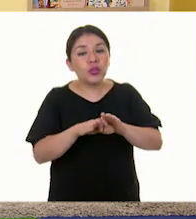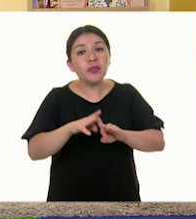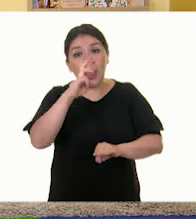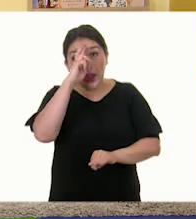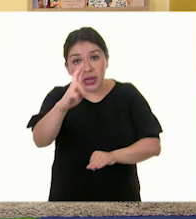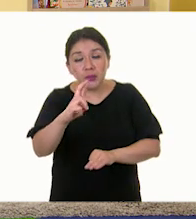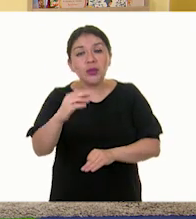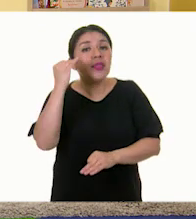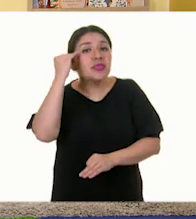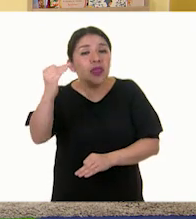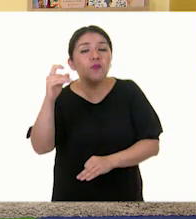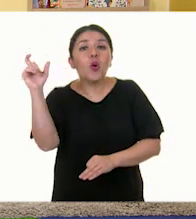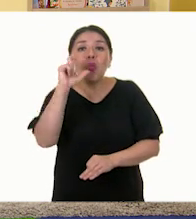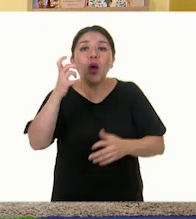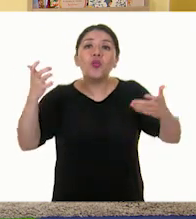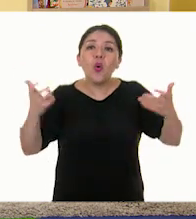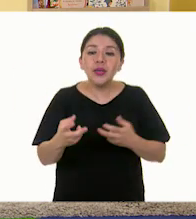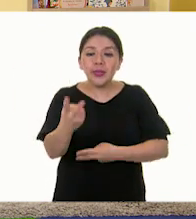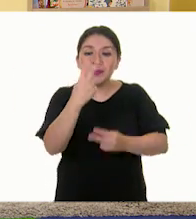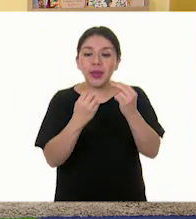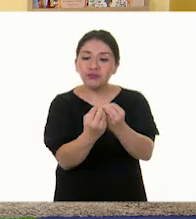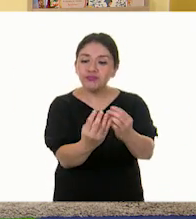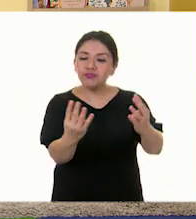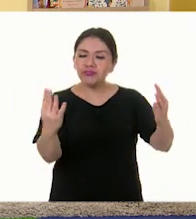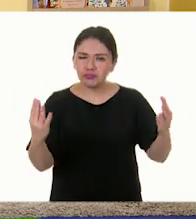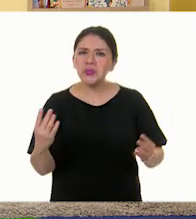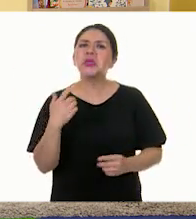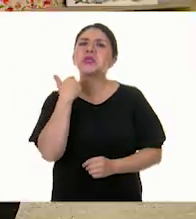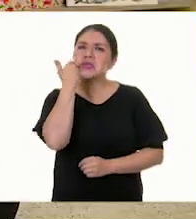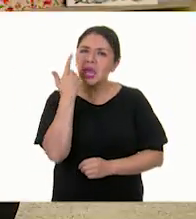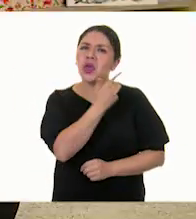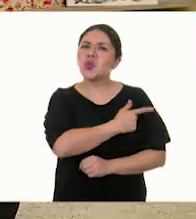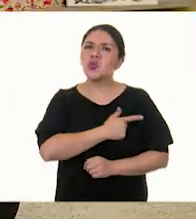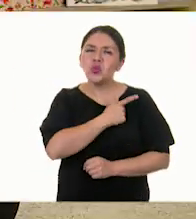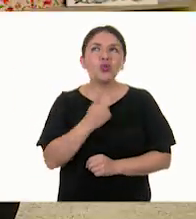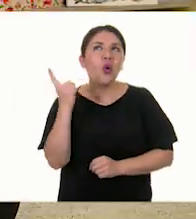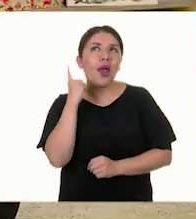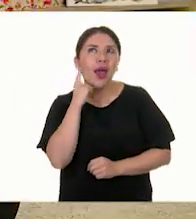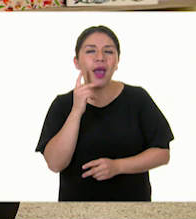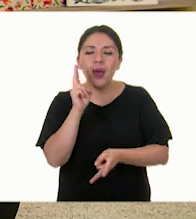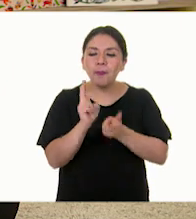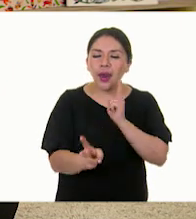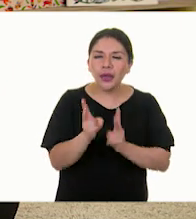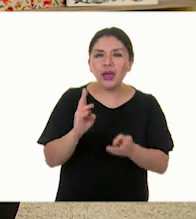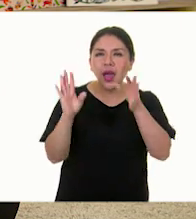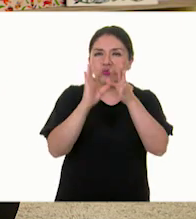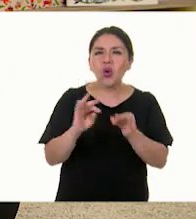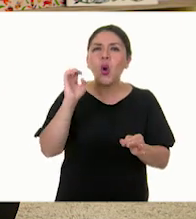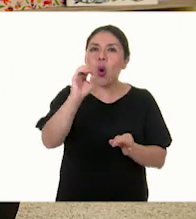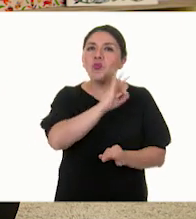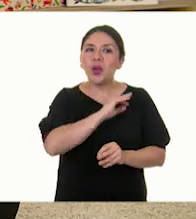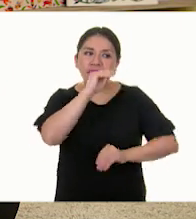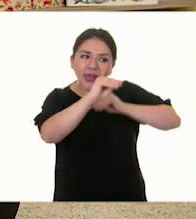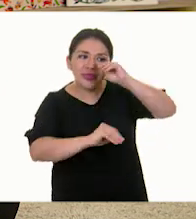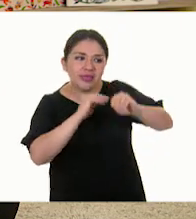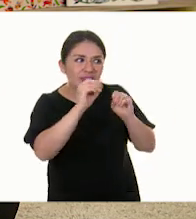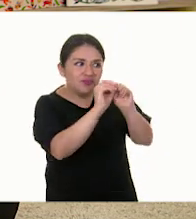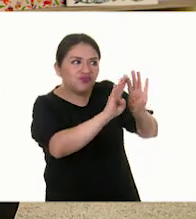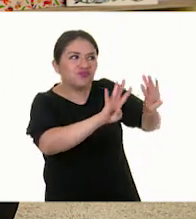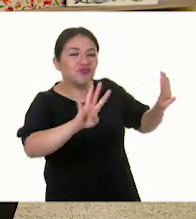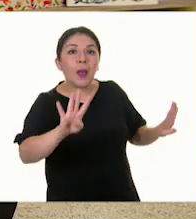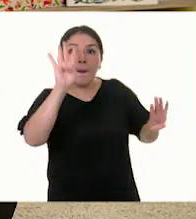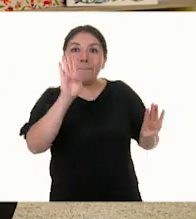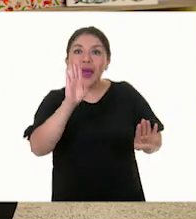respetar el momento en que se acercan y están dispuestos a escuchar. También podemos planear escenarios y situaciones que hagan